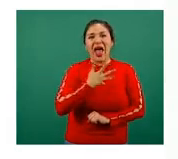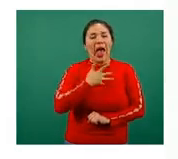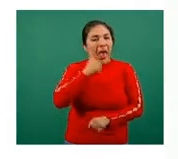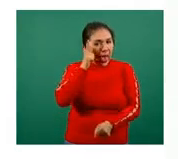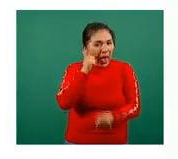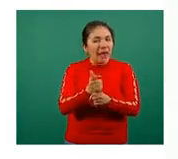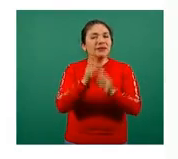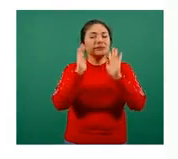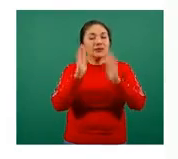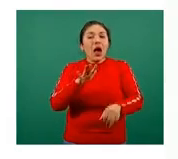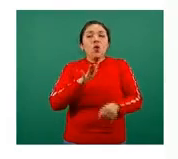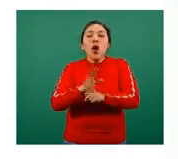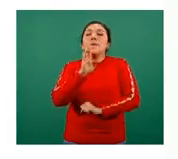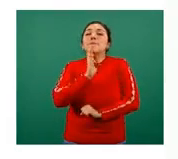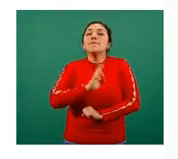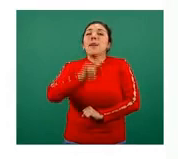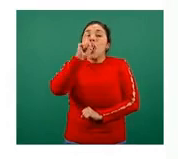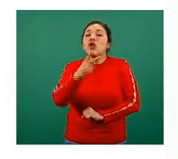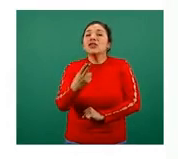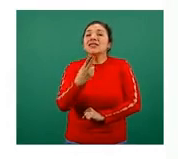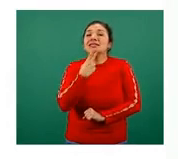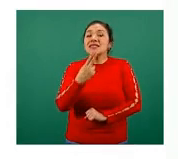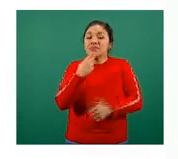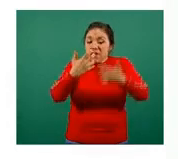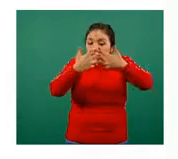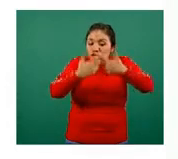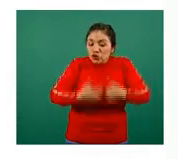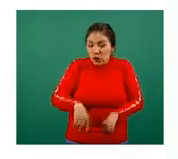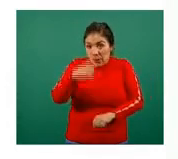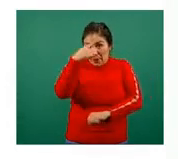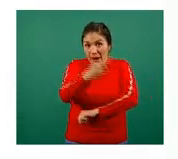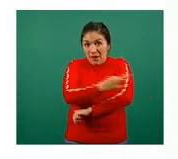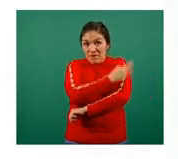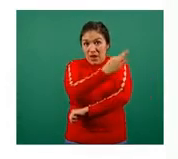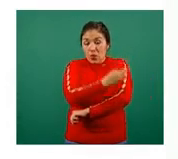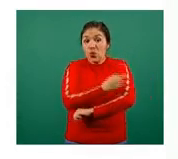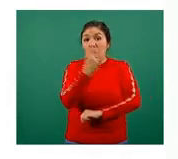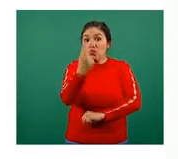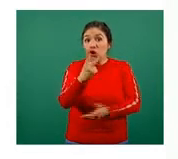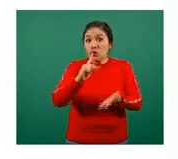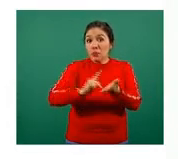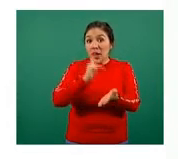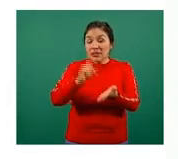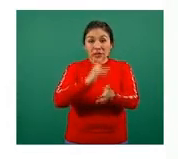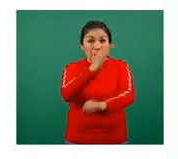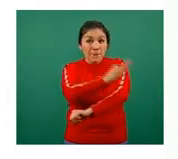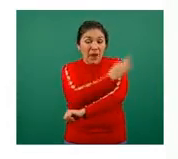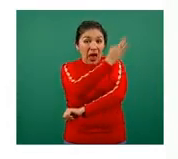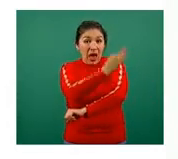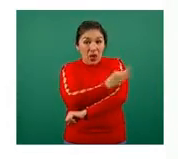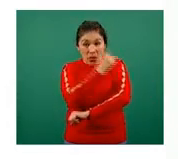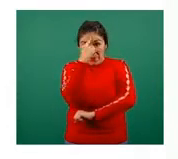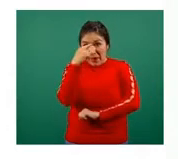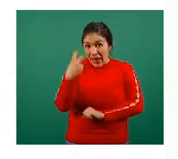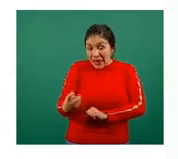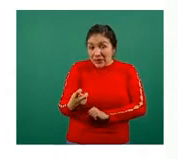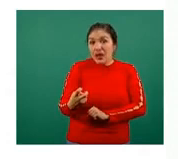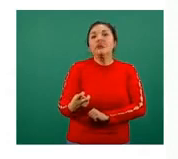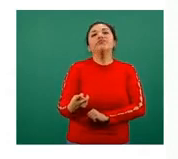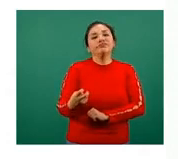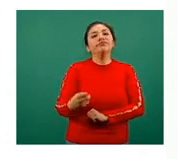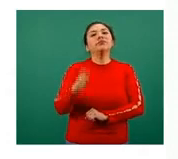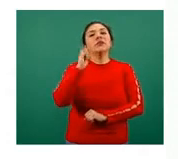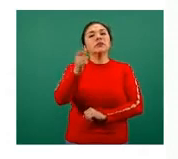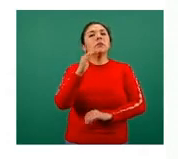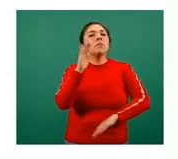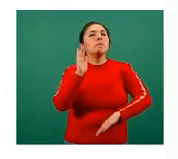la eficacia e inmunogenicidad de dos dosis en esta vacuna aumenta